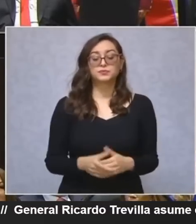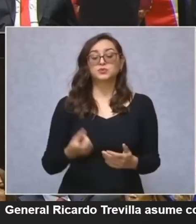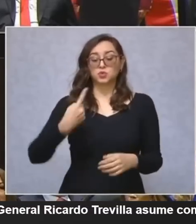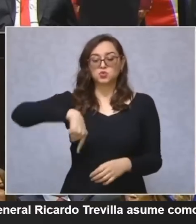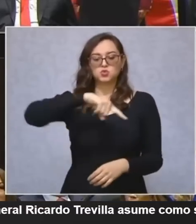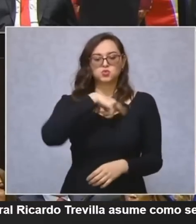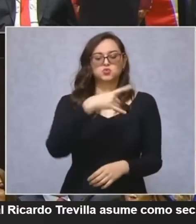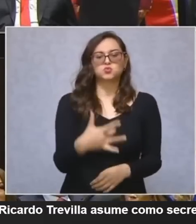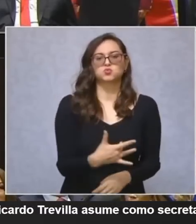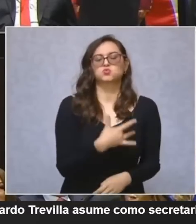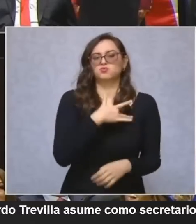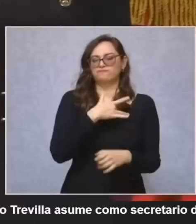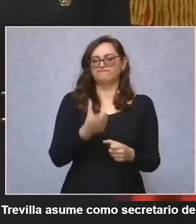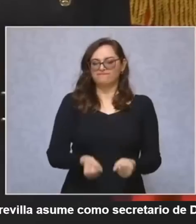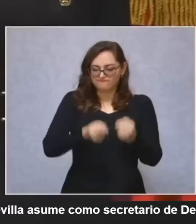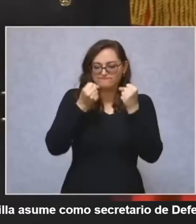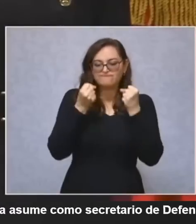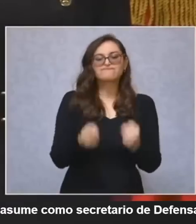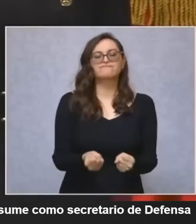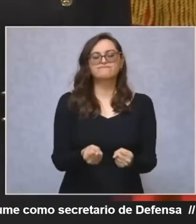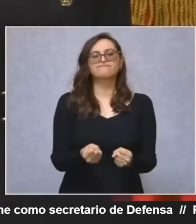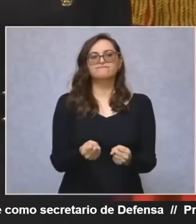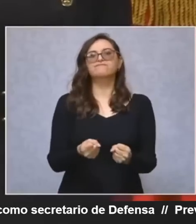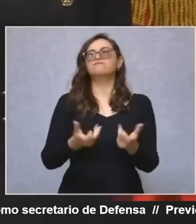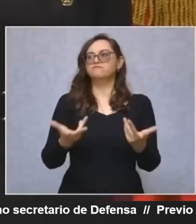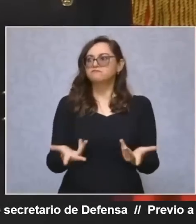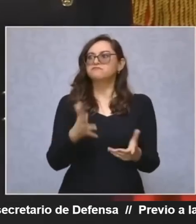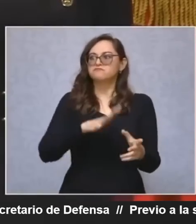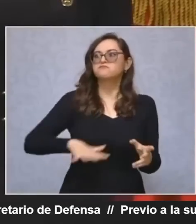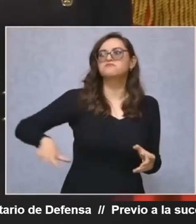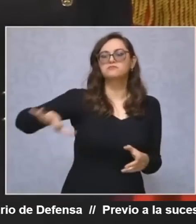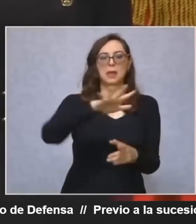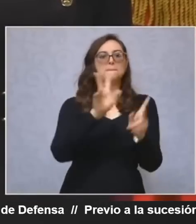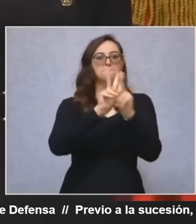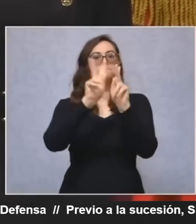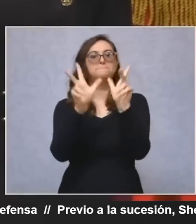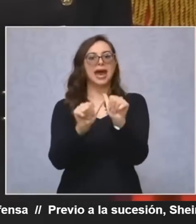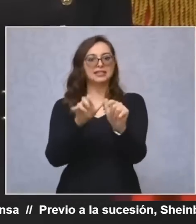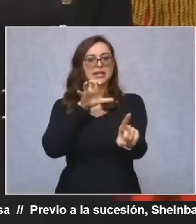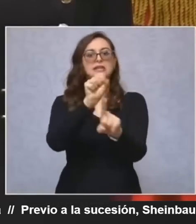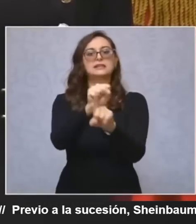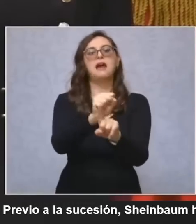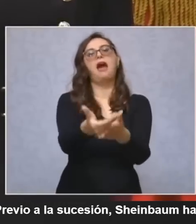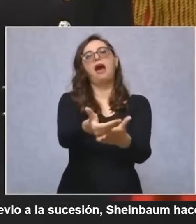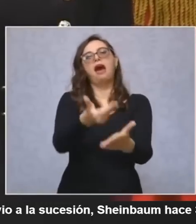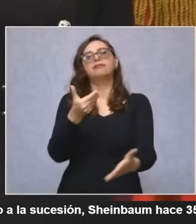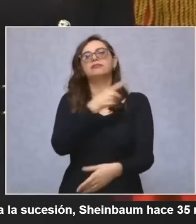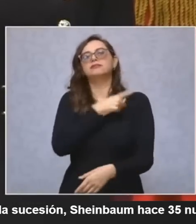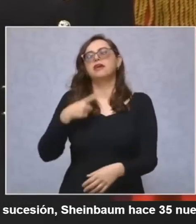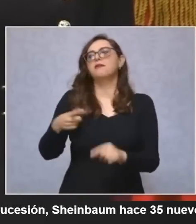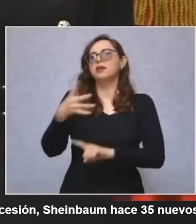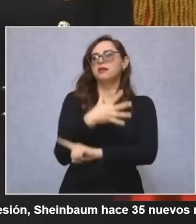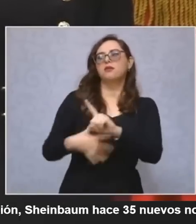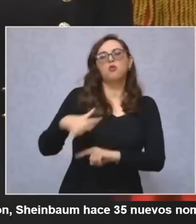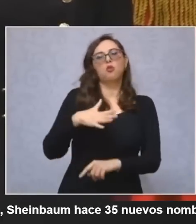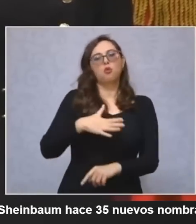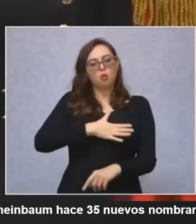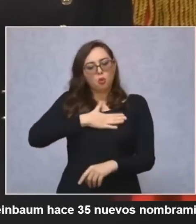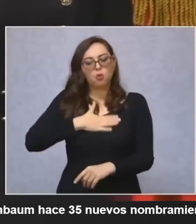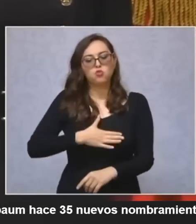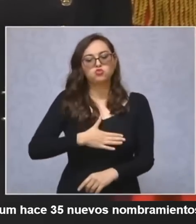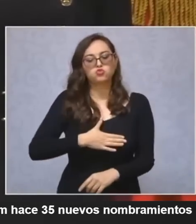Nuestra convicción es que la seguridad y la paz son fruto de la justicia, y